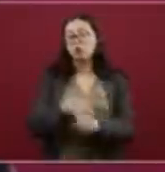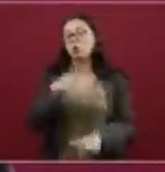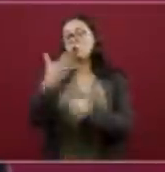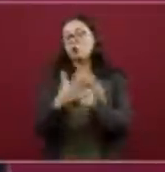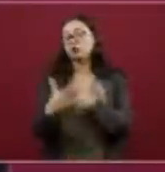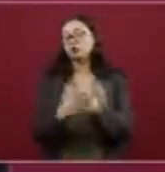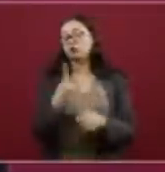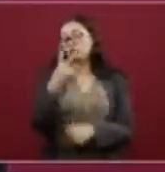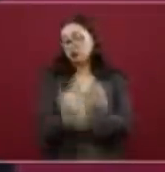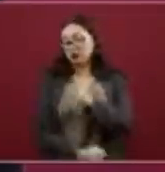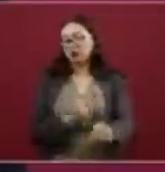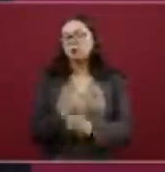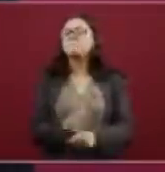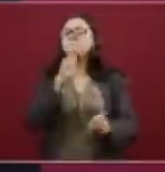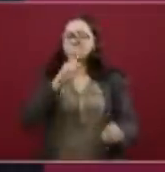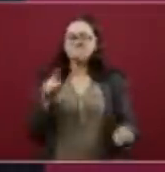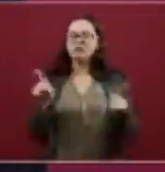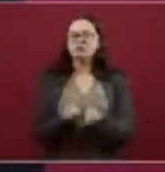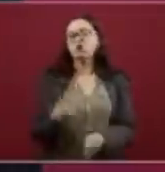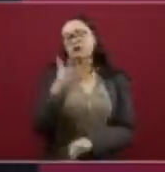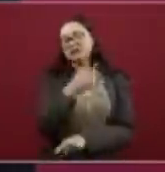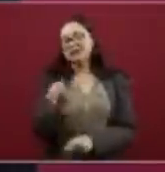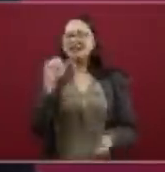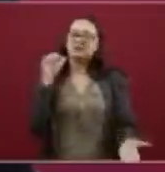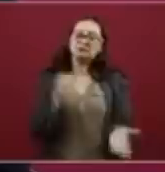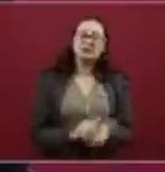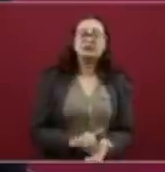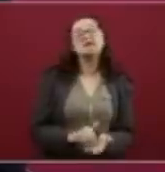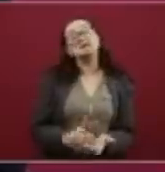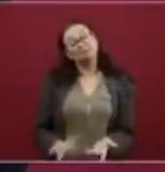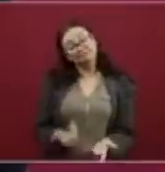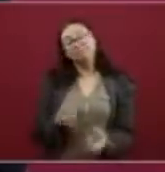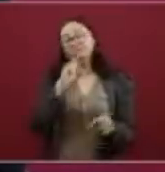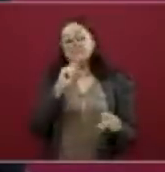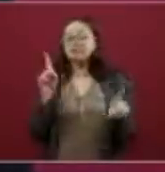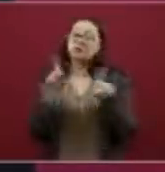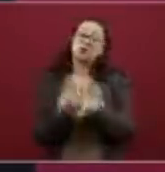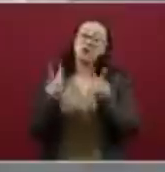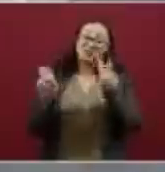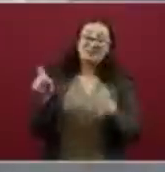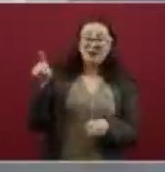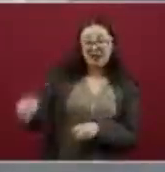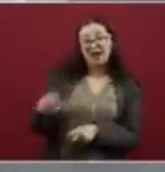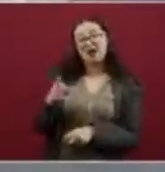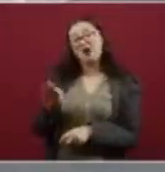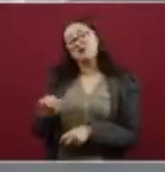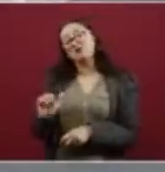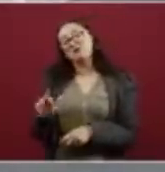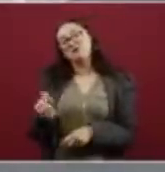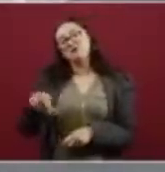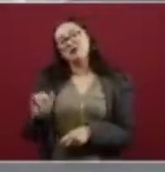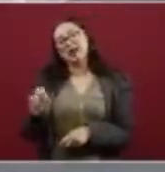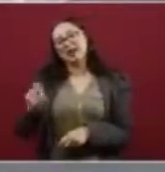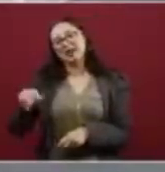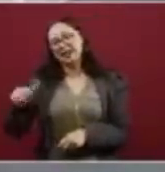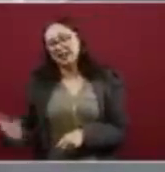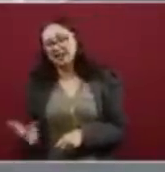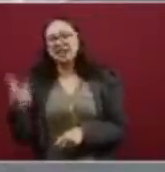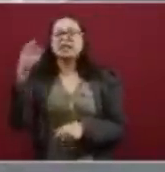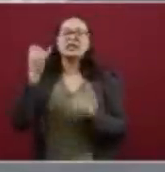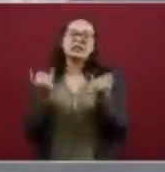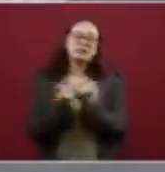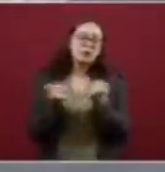mil hectáreas. Y sí, el fracking no está permitido, ni semillas